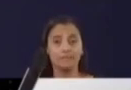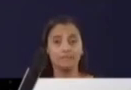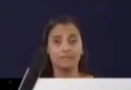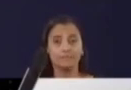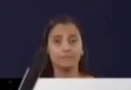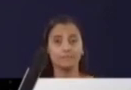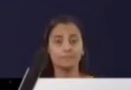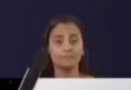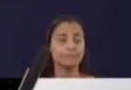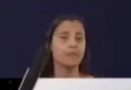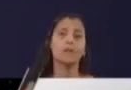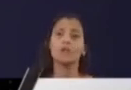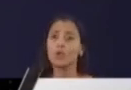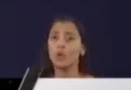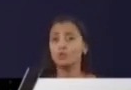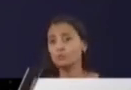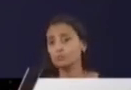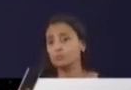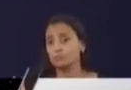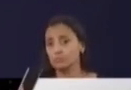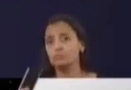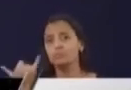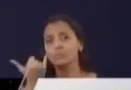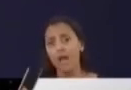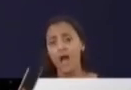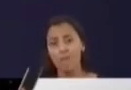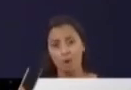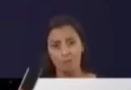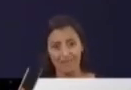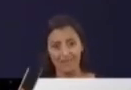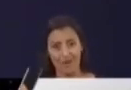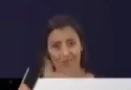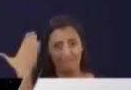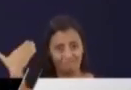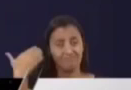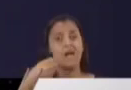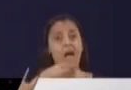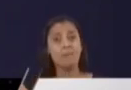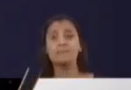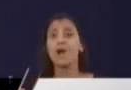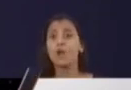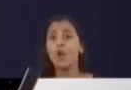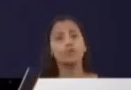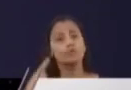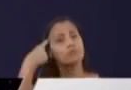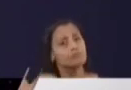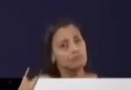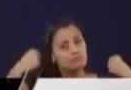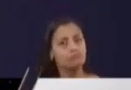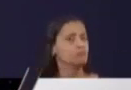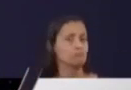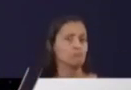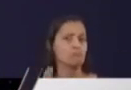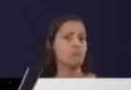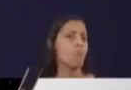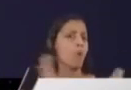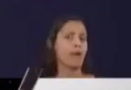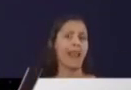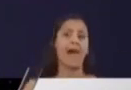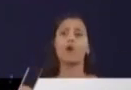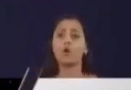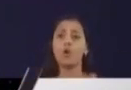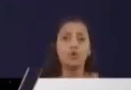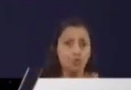que nosotros por supuesto lo dije al principio de mi conferencia la postura que nosotros tenemos es Clara nosotros